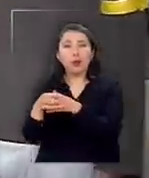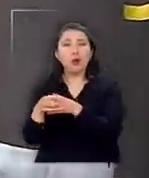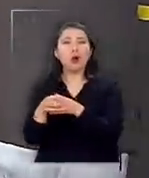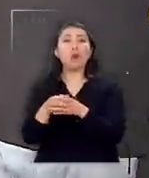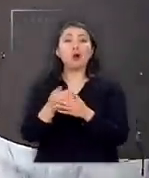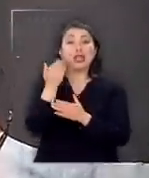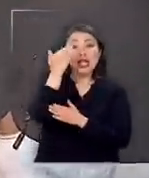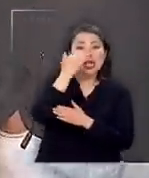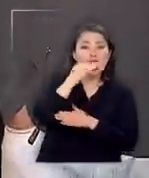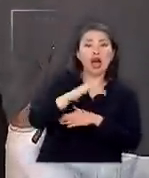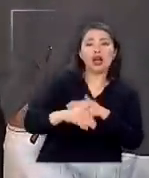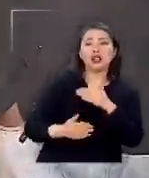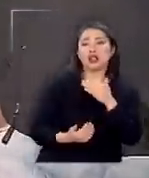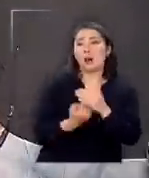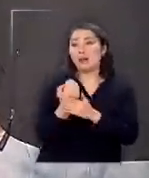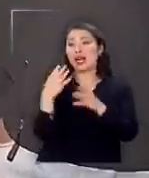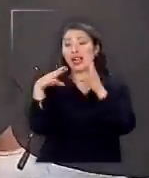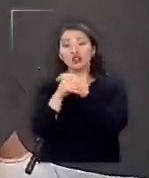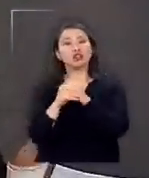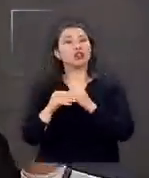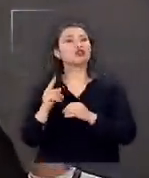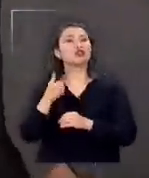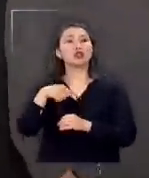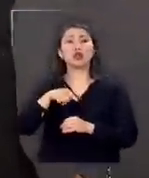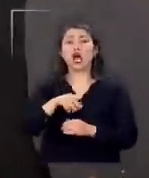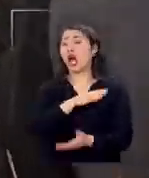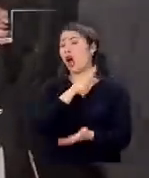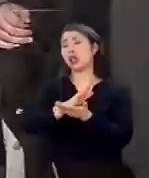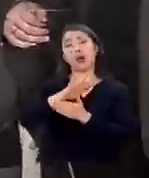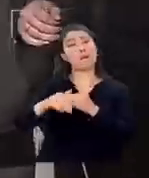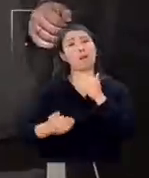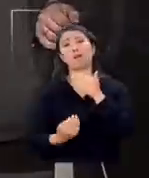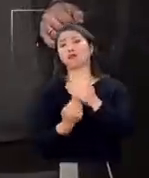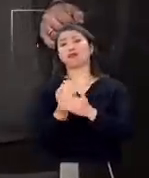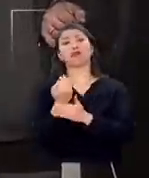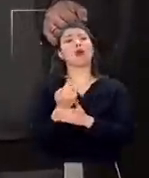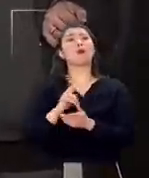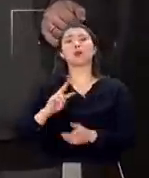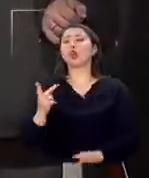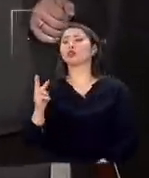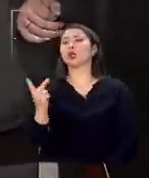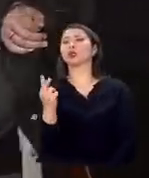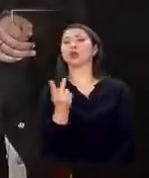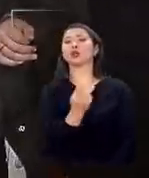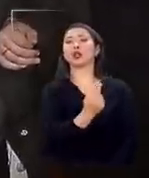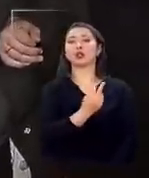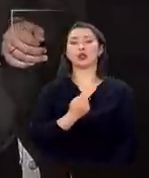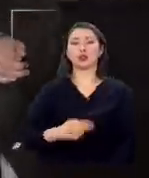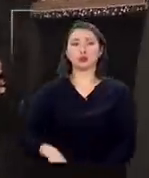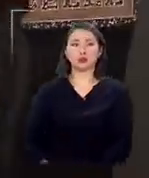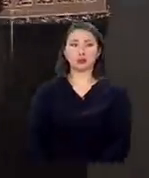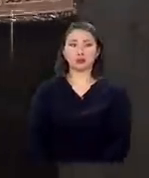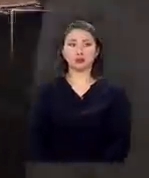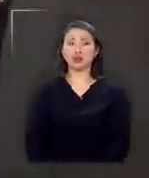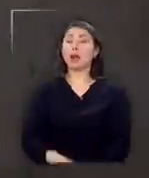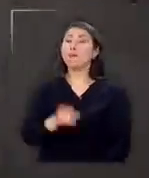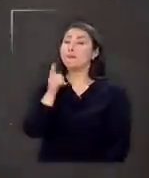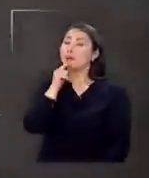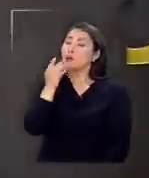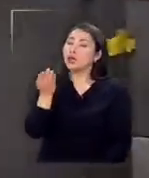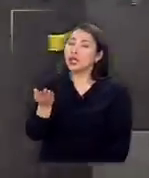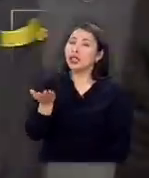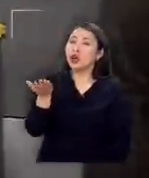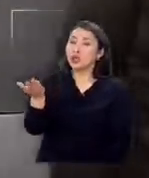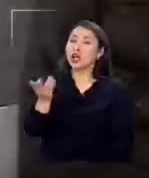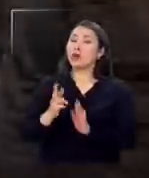tanto de día y de noche, y aquí estamos, vamos a estar hasta mañana y así vamos a ir cambiando a la gente. Sí, preguntarle tal vez